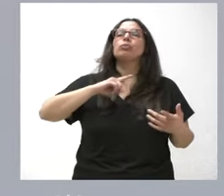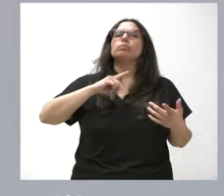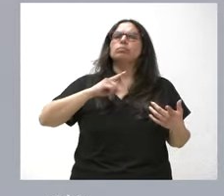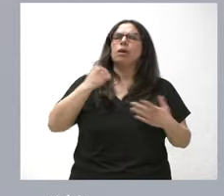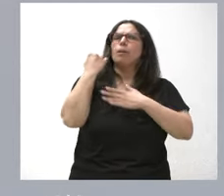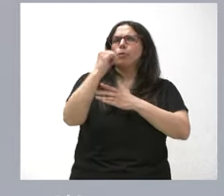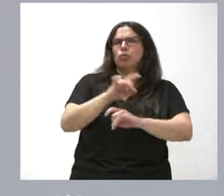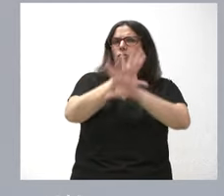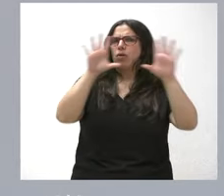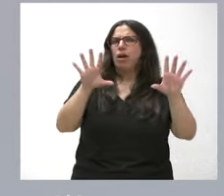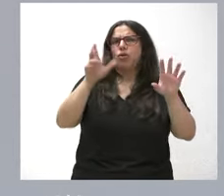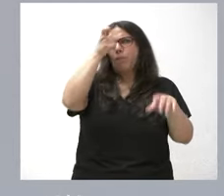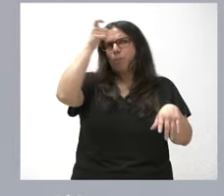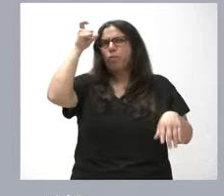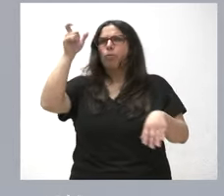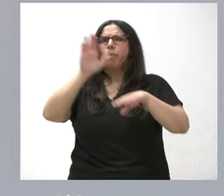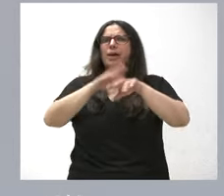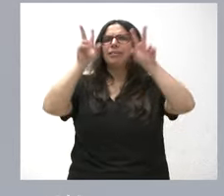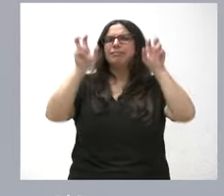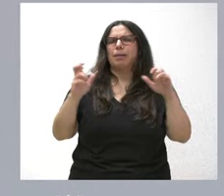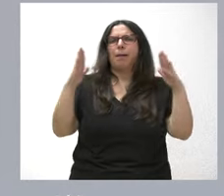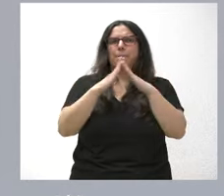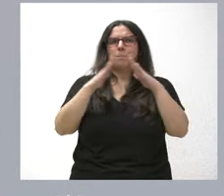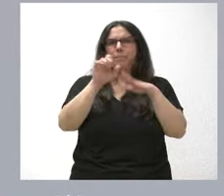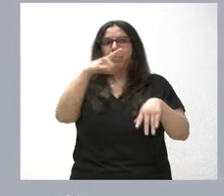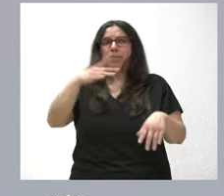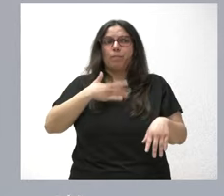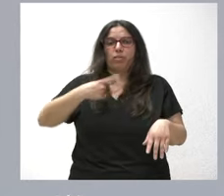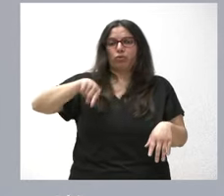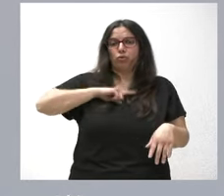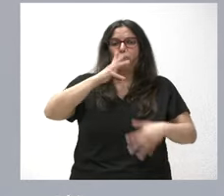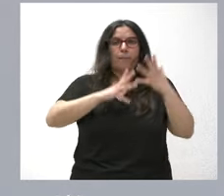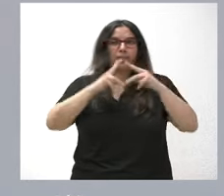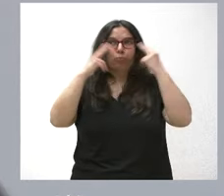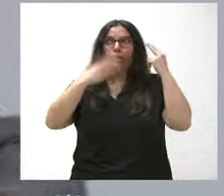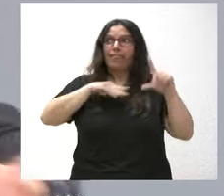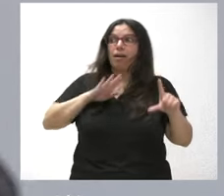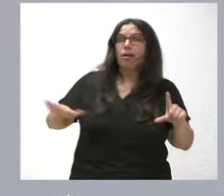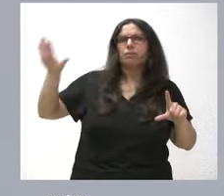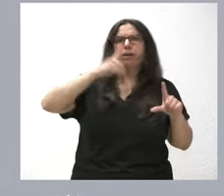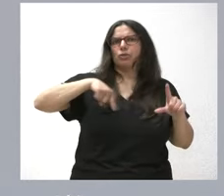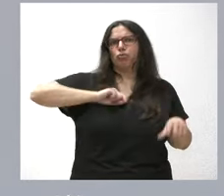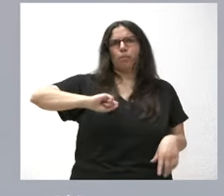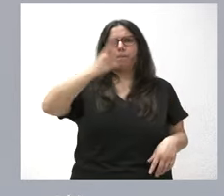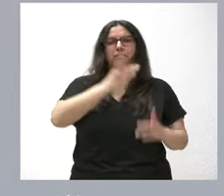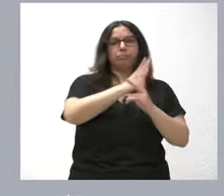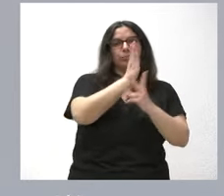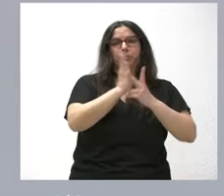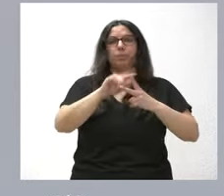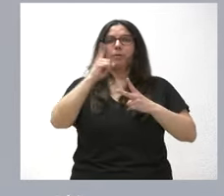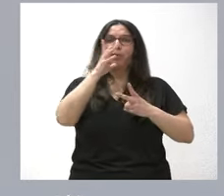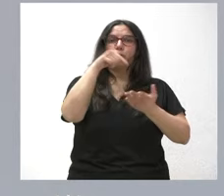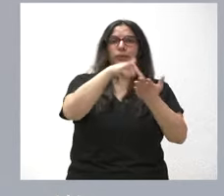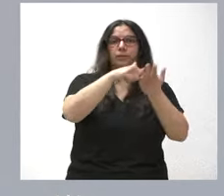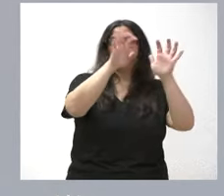mundo rural en materia de vivienda. Quizás seamos la Administración de España que más lo hace y lo hacemos a través de un doble ámbito, tanto las deducciones fiscales como el